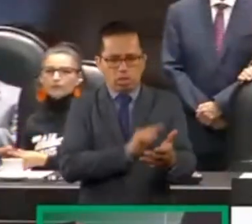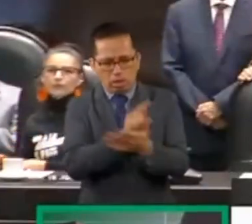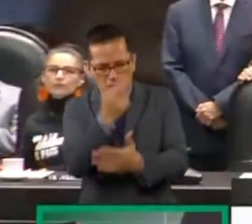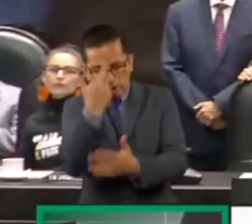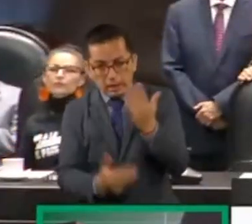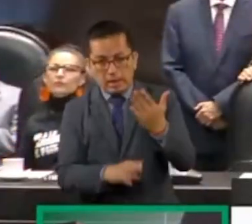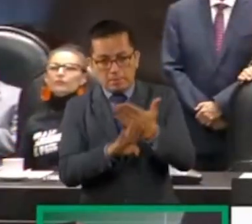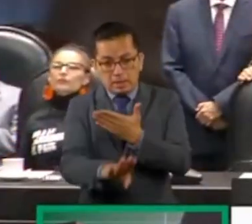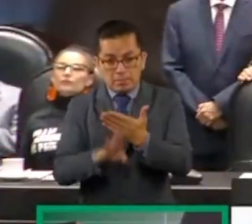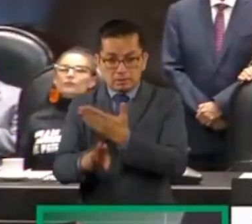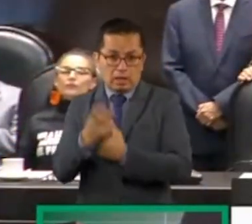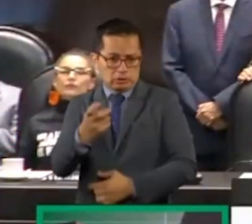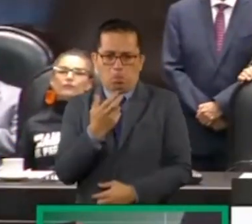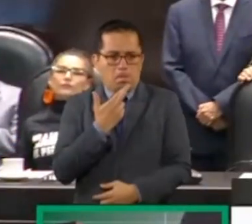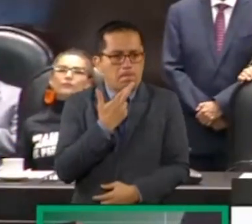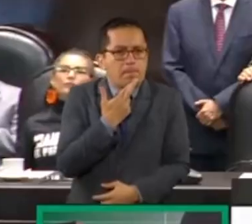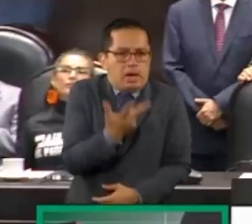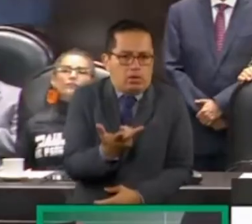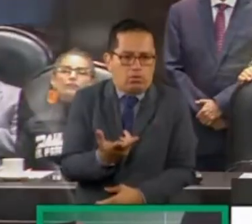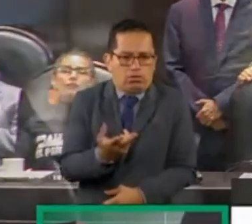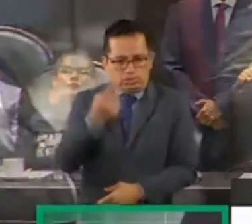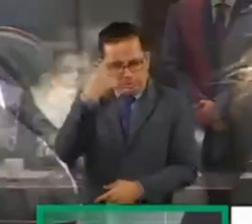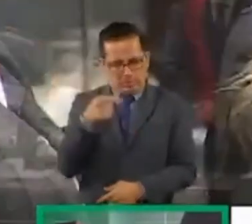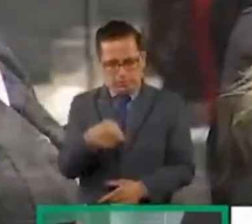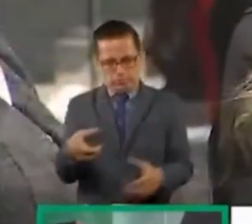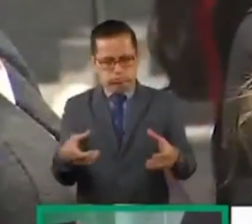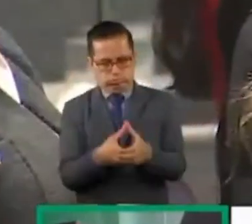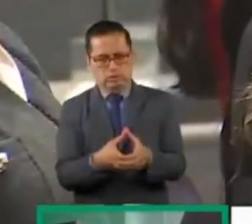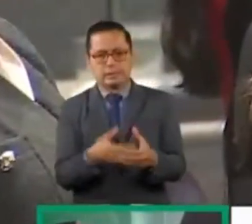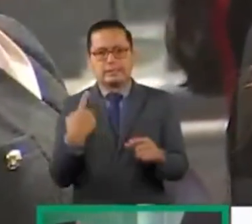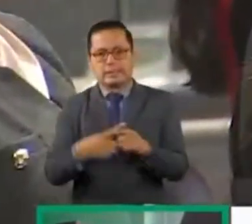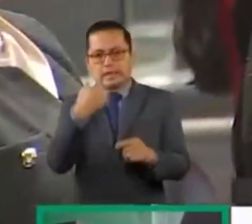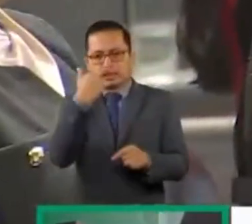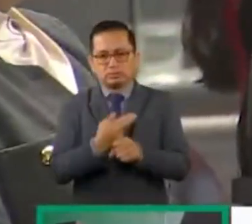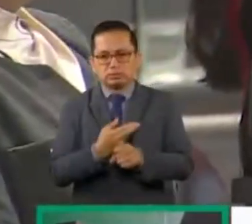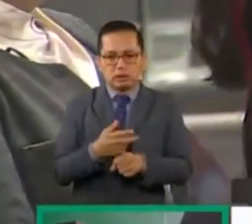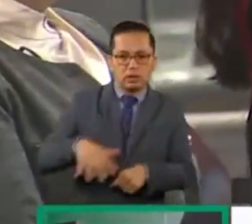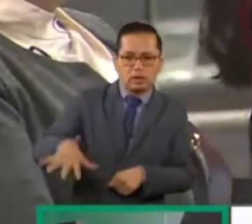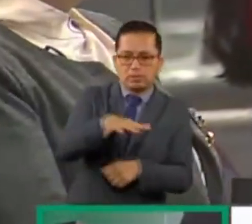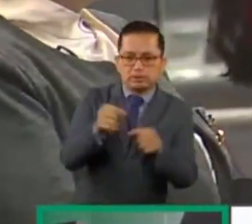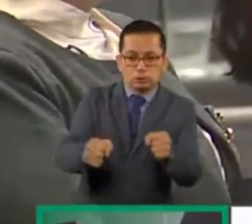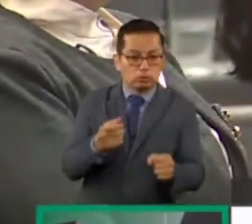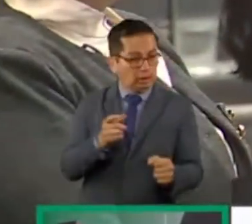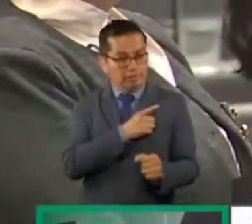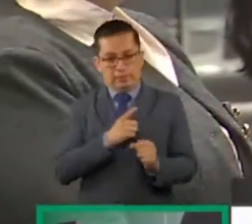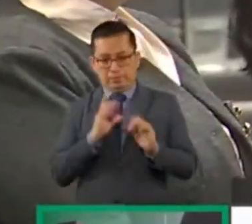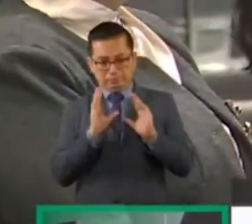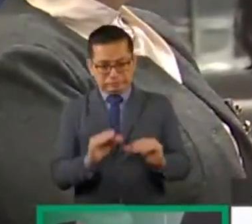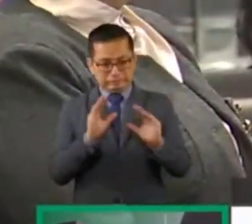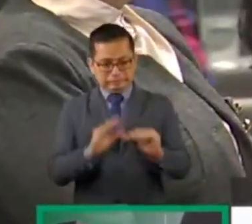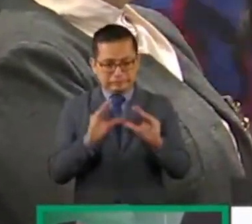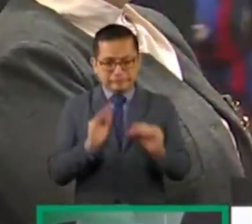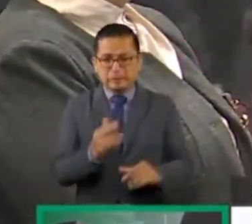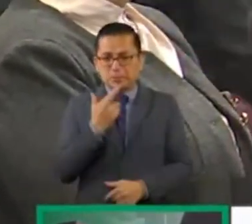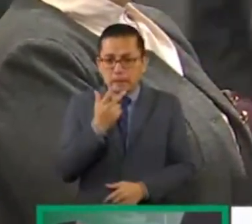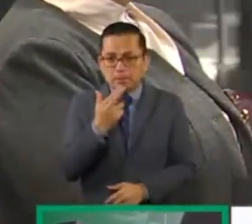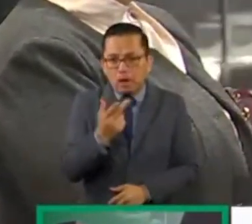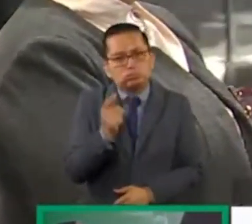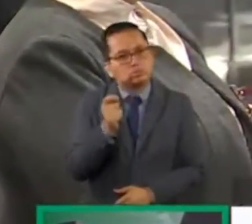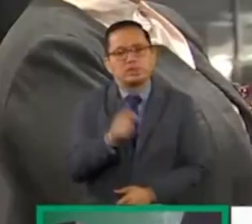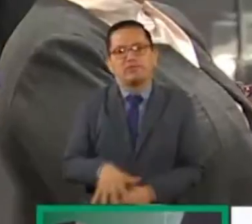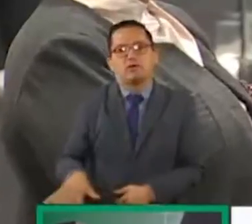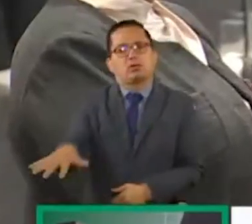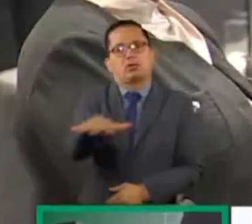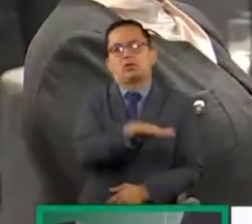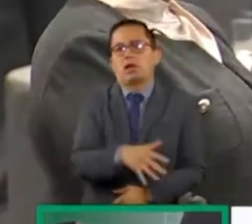capacitación de los elementos que se encargan de la seguridad ciudadana, mejores serán los resultados que se podrán dar